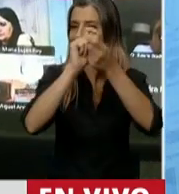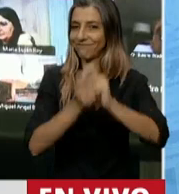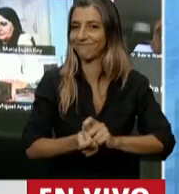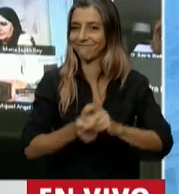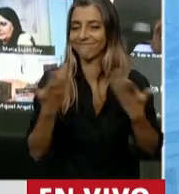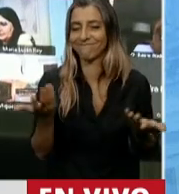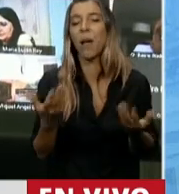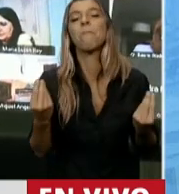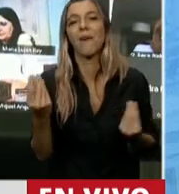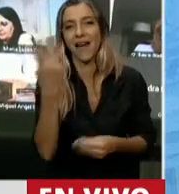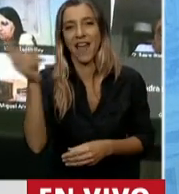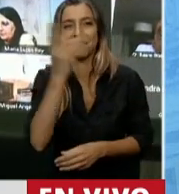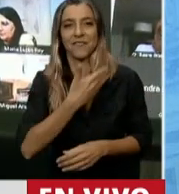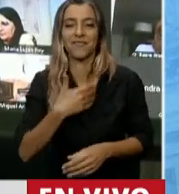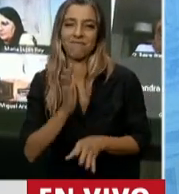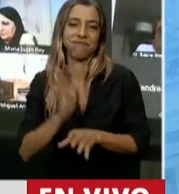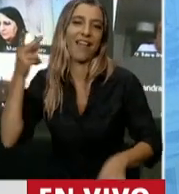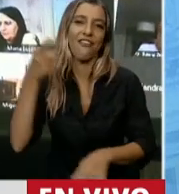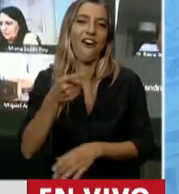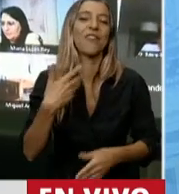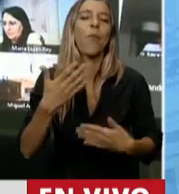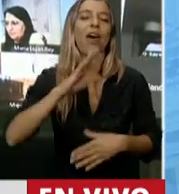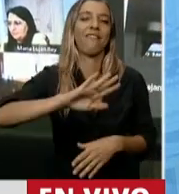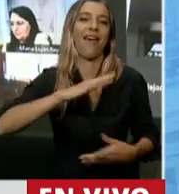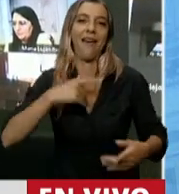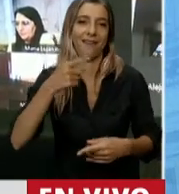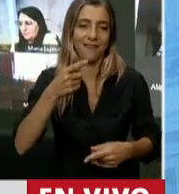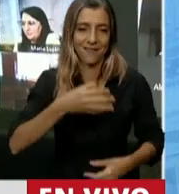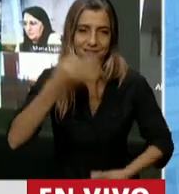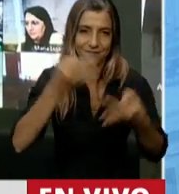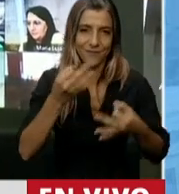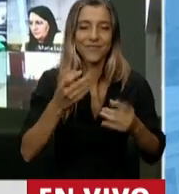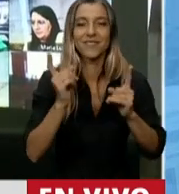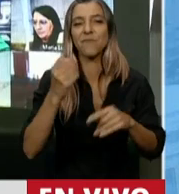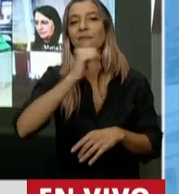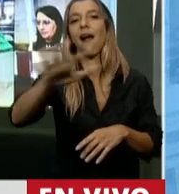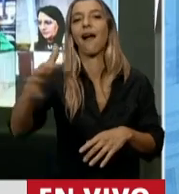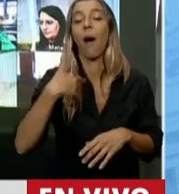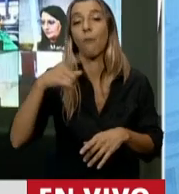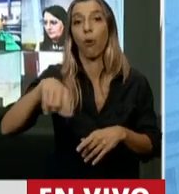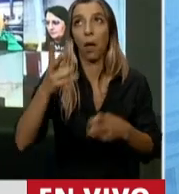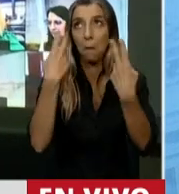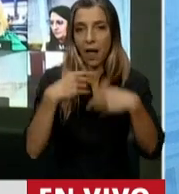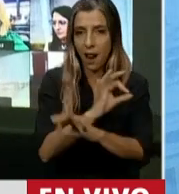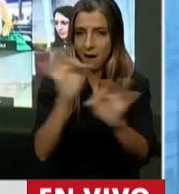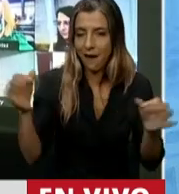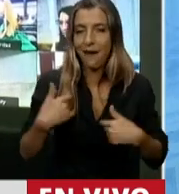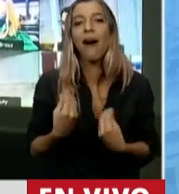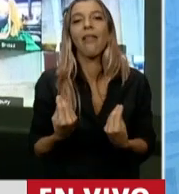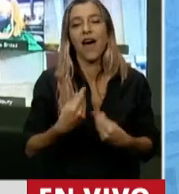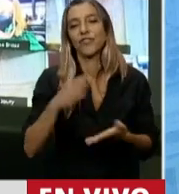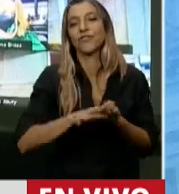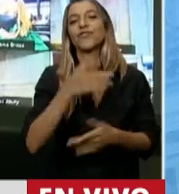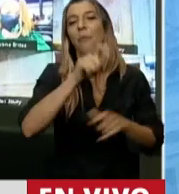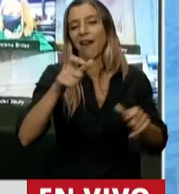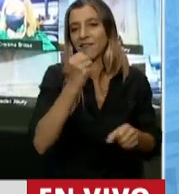vicepresidente se pueda vengar de la justicia, del campo, de quienes no se arrodillan frente a ella, de la clase media, de capital que